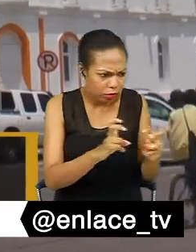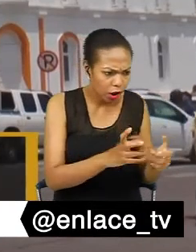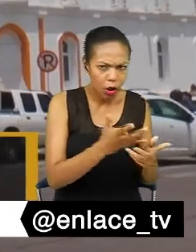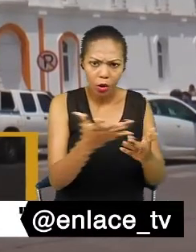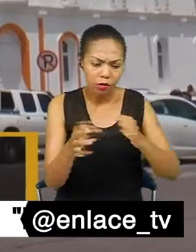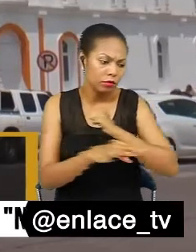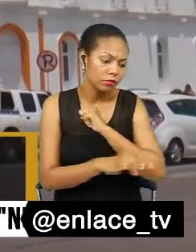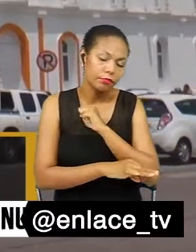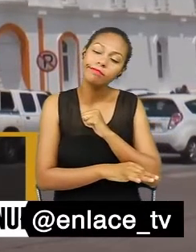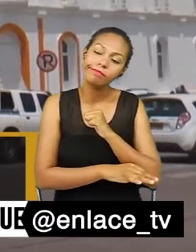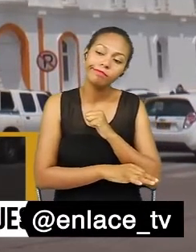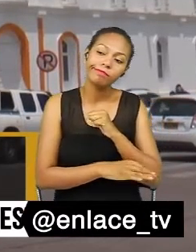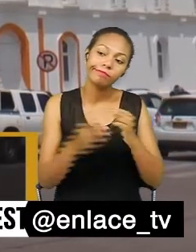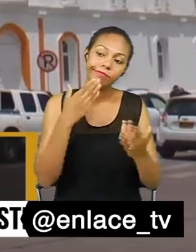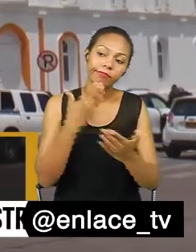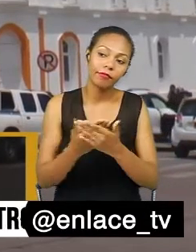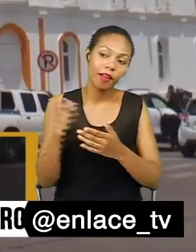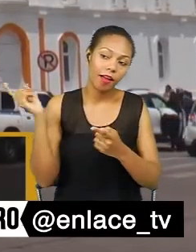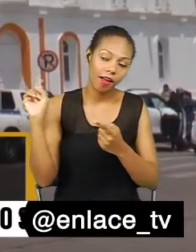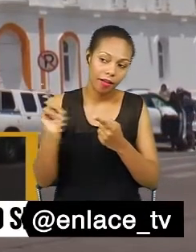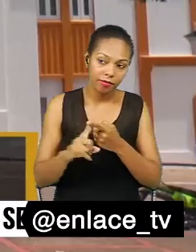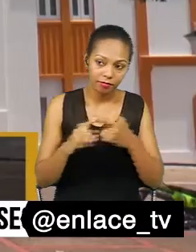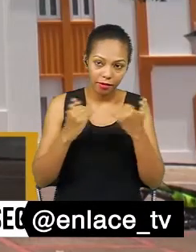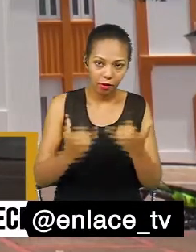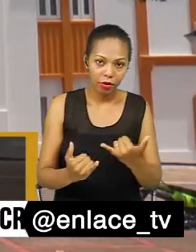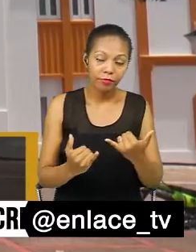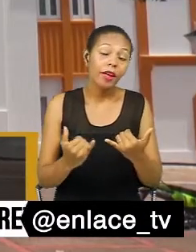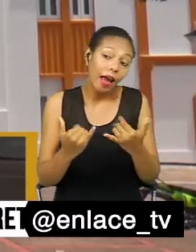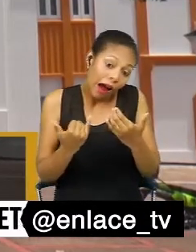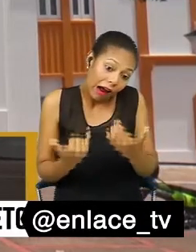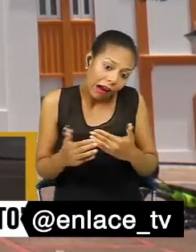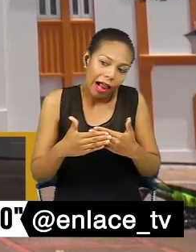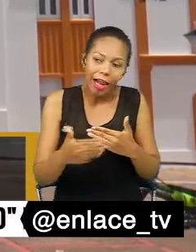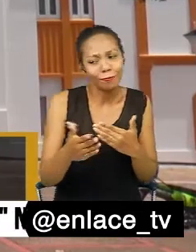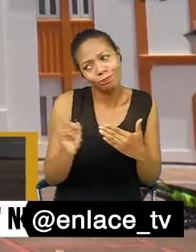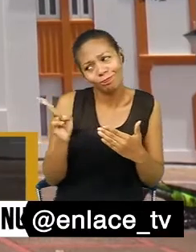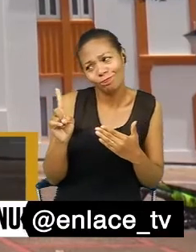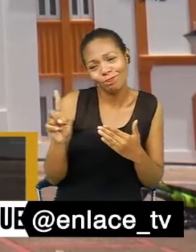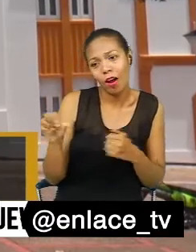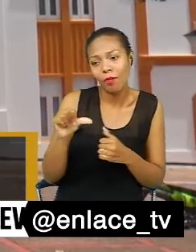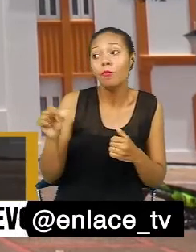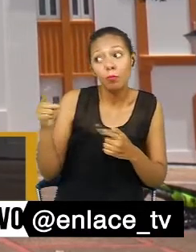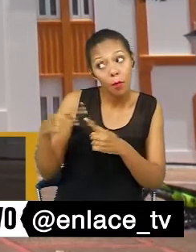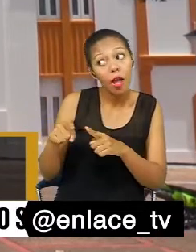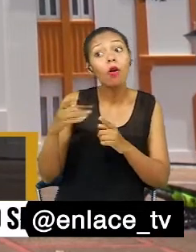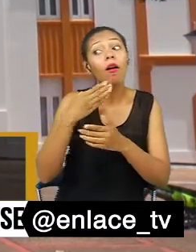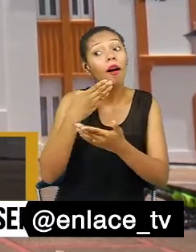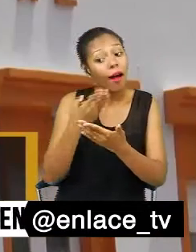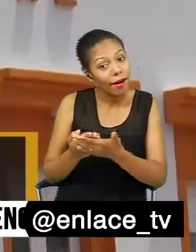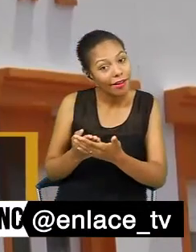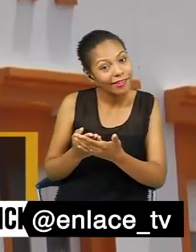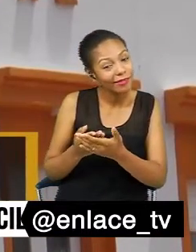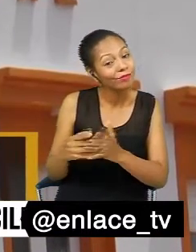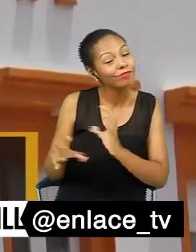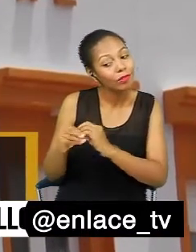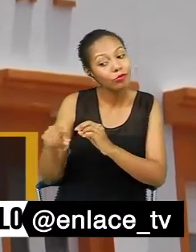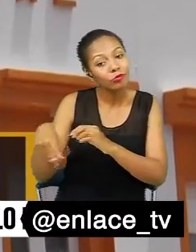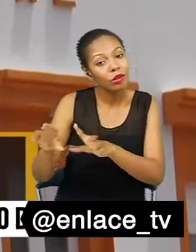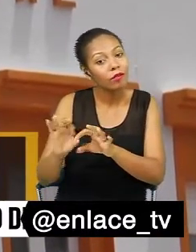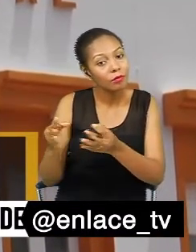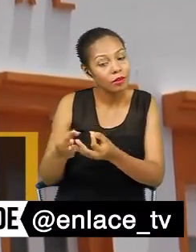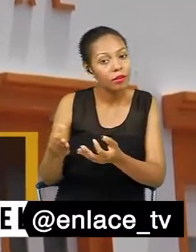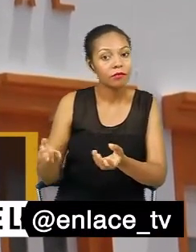partir de la expedición de decreto no van a estar con nosotros, darles los agradecimientos a ellos, a su familia, por la labor prestada, por